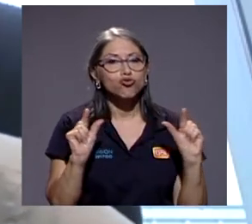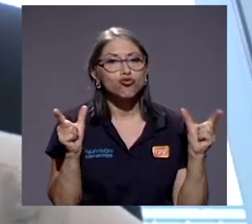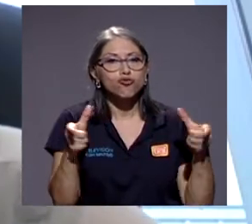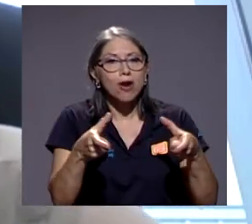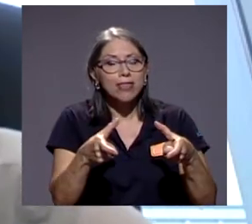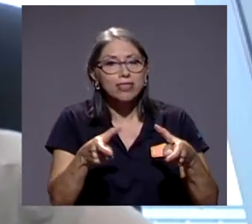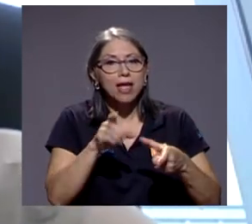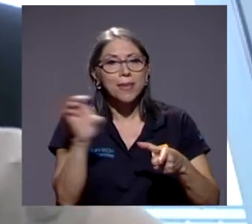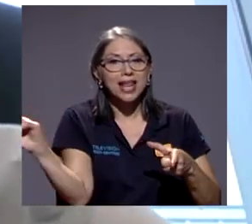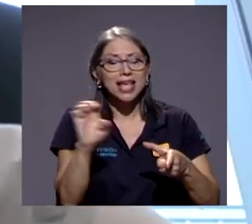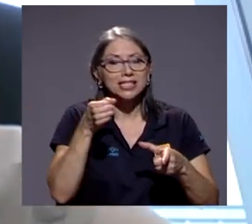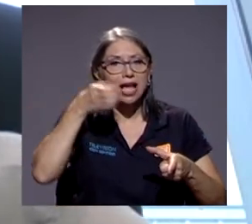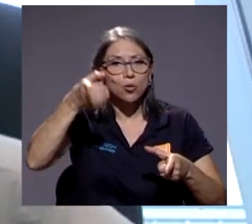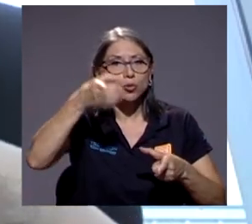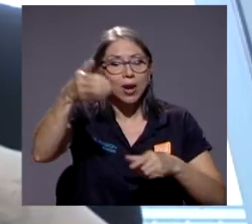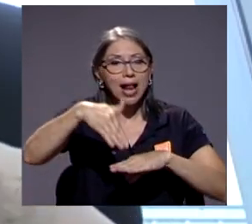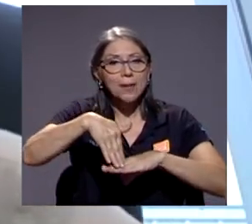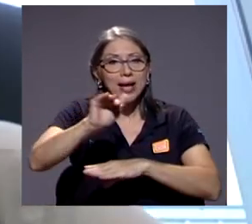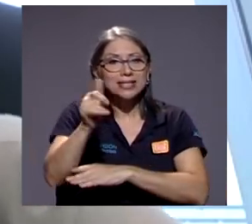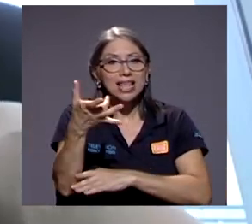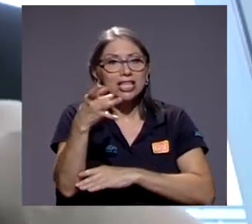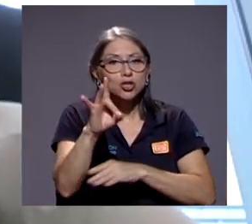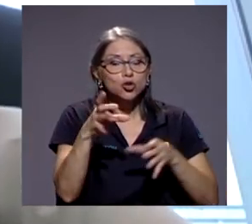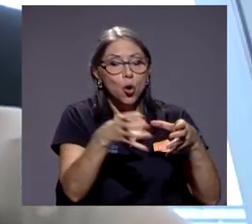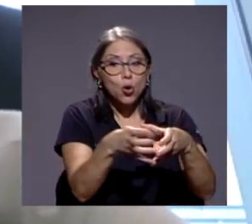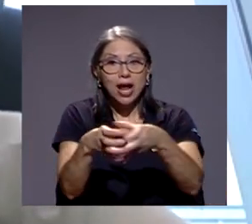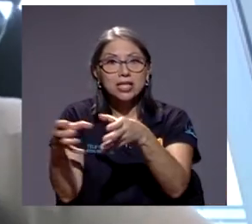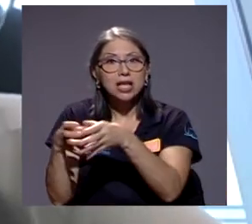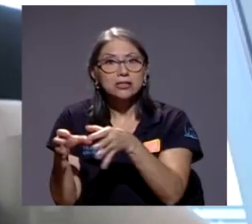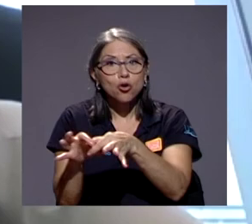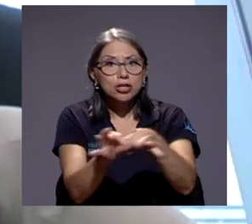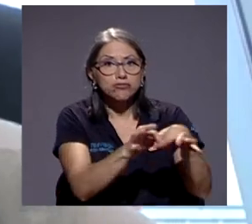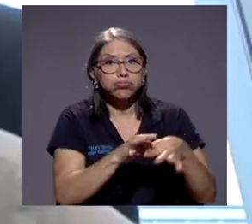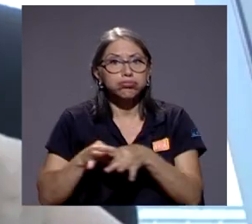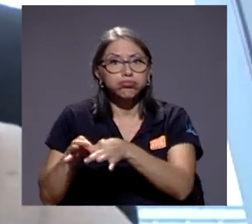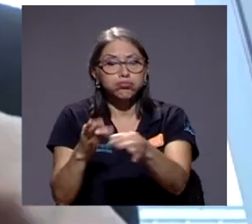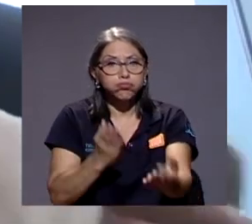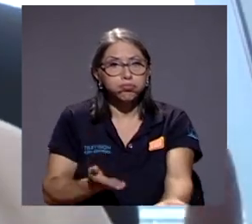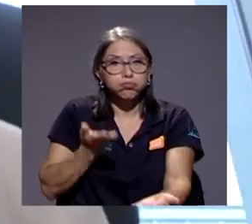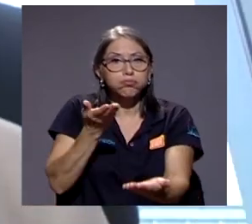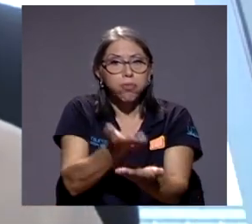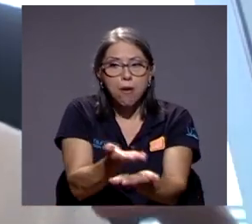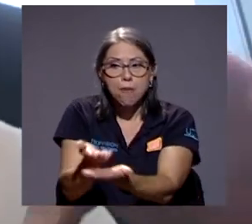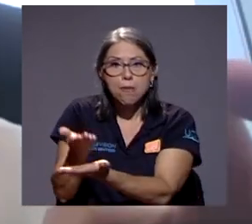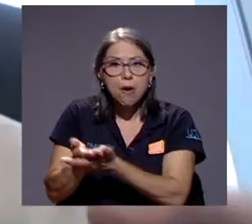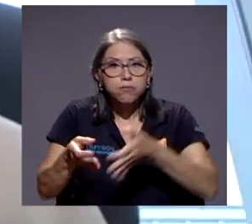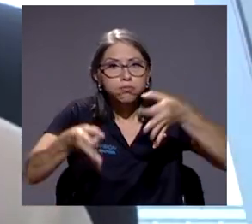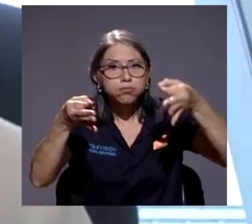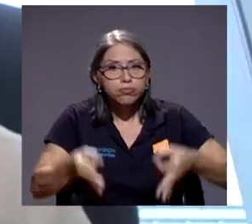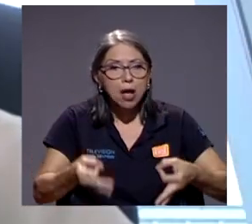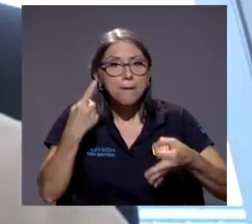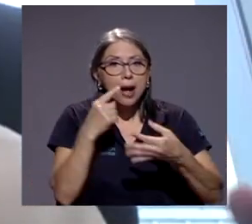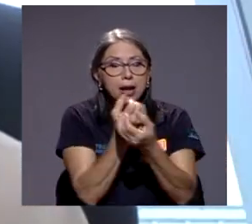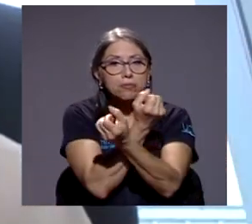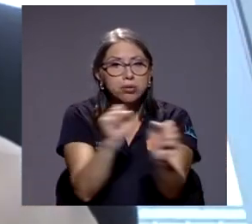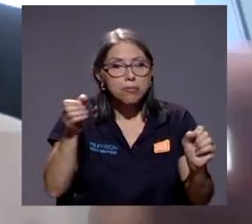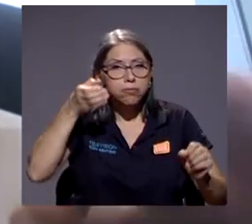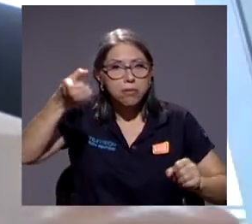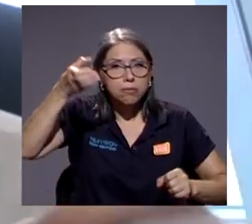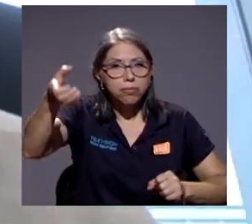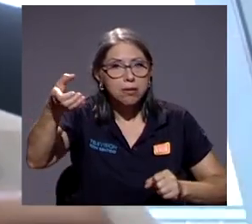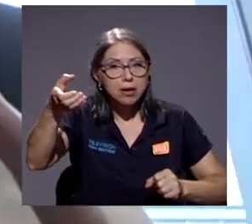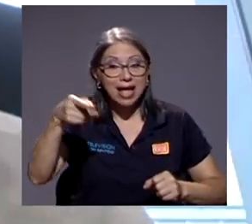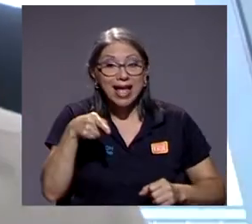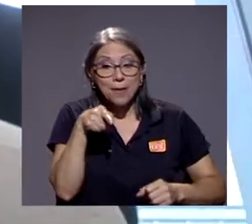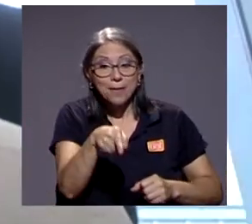participaron más de 18 organizaciones hay propuestas bien pensadas para crear este plan de salvamento cultural para redireccionar